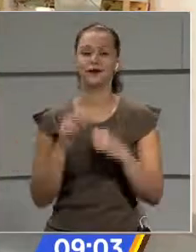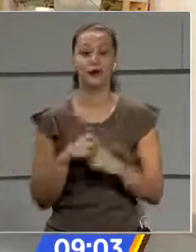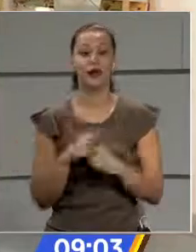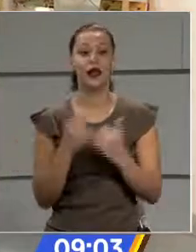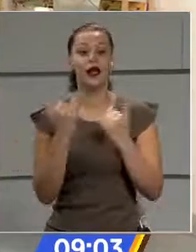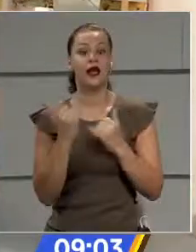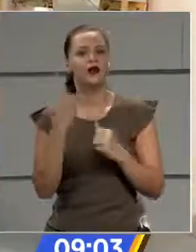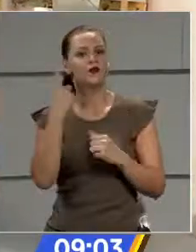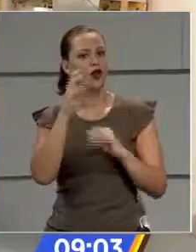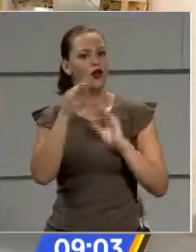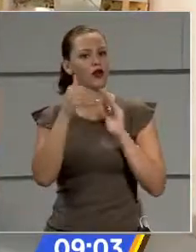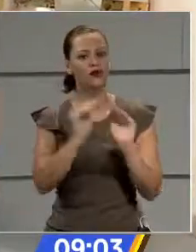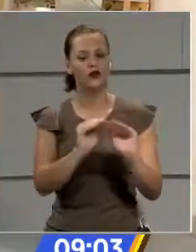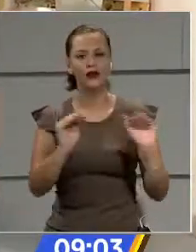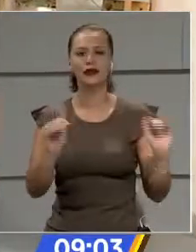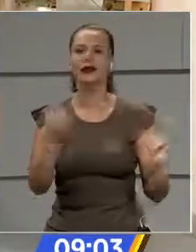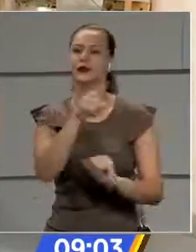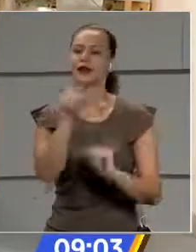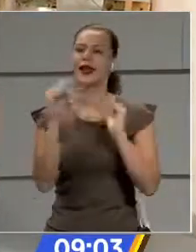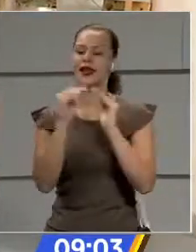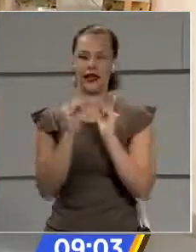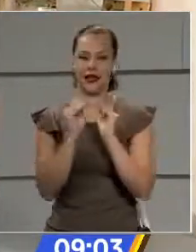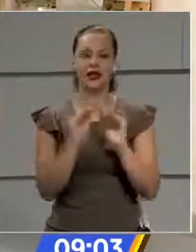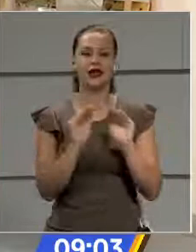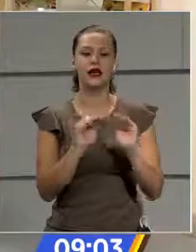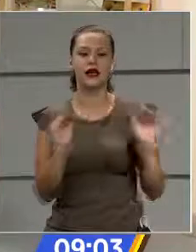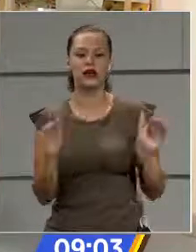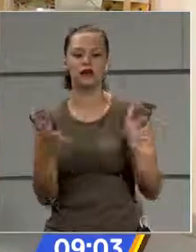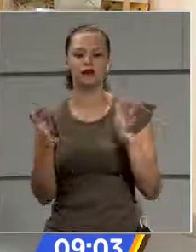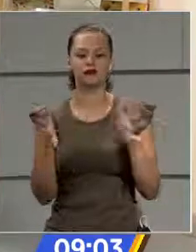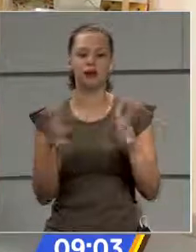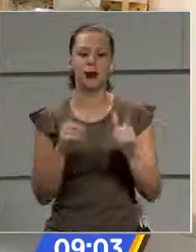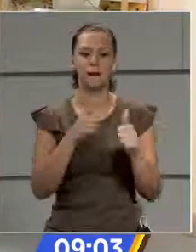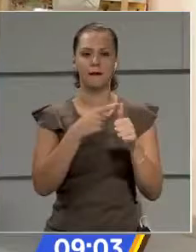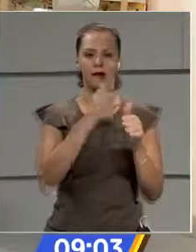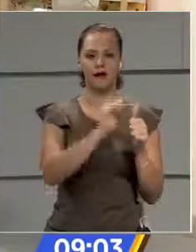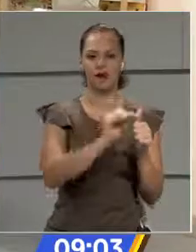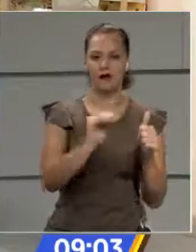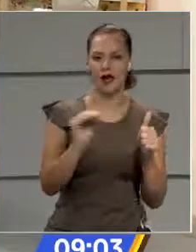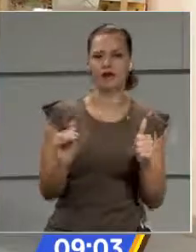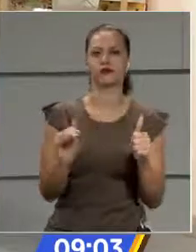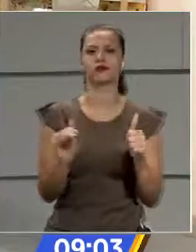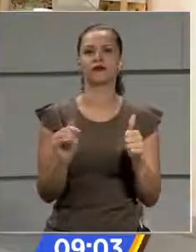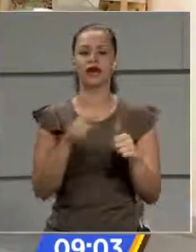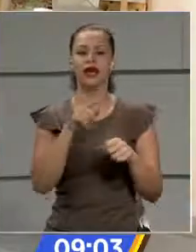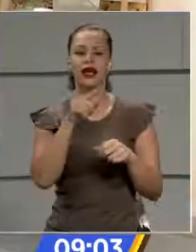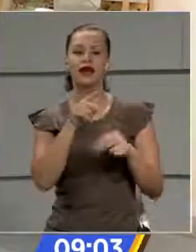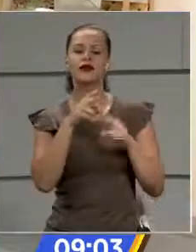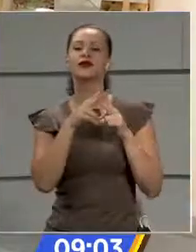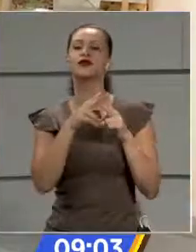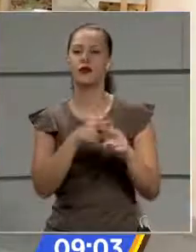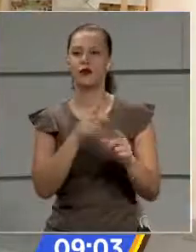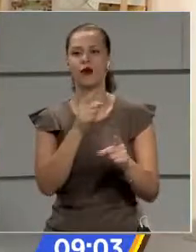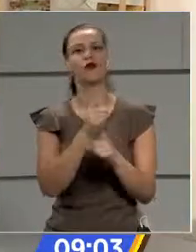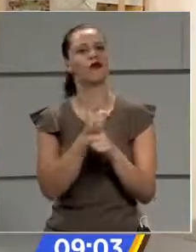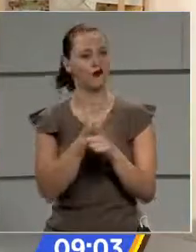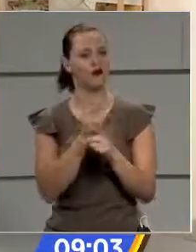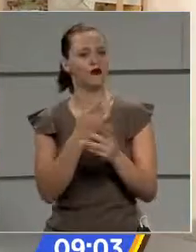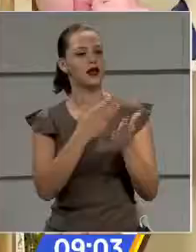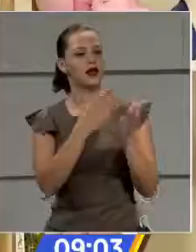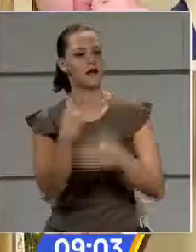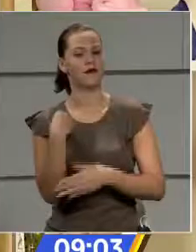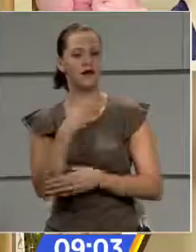está dedicada a todos los chiquititos de la casa, a los chicos entre de primera infancia. Ese es el nombre correcto que le da el